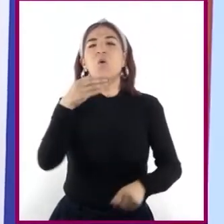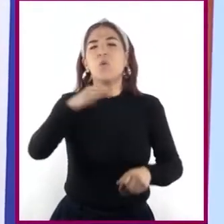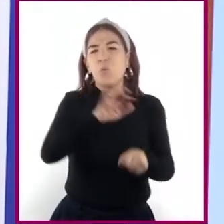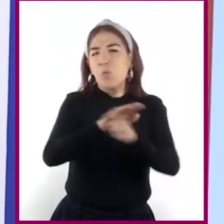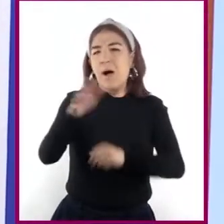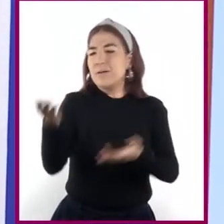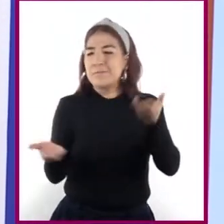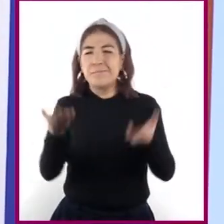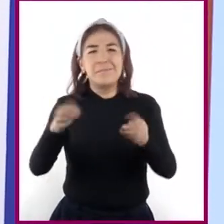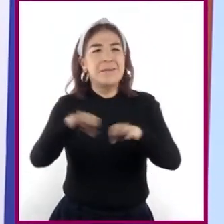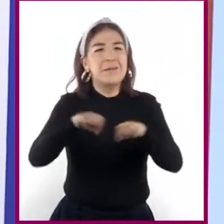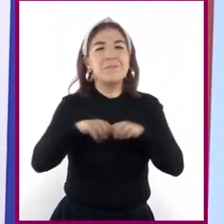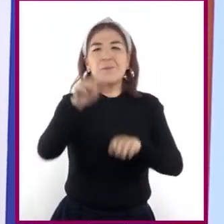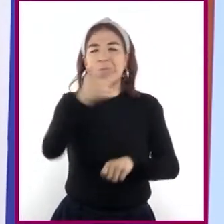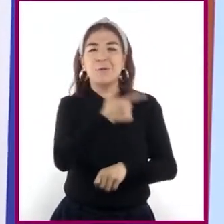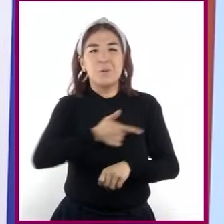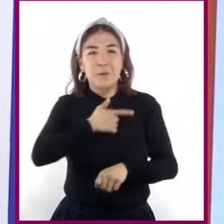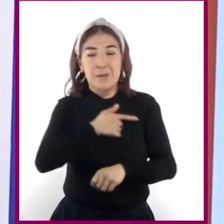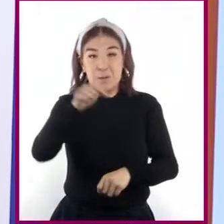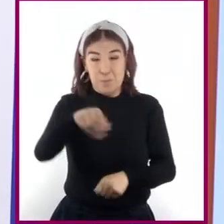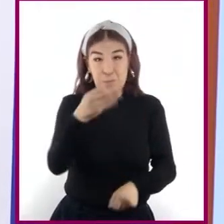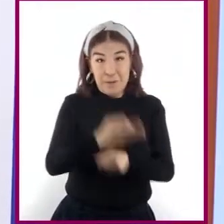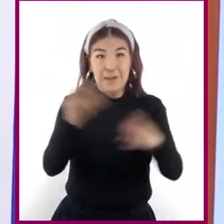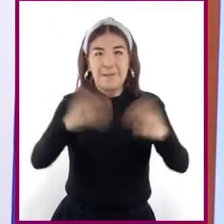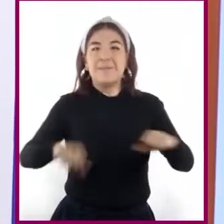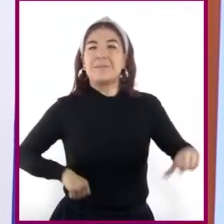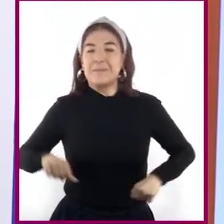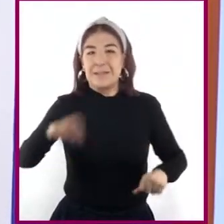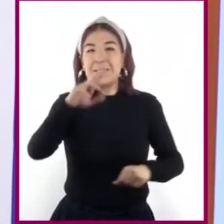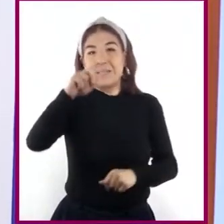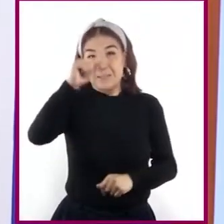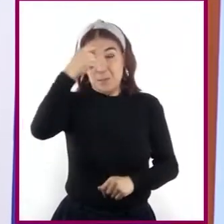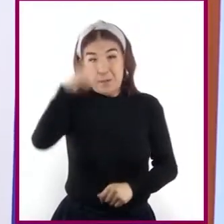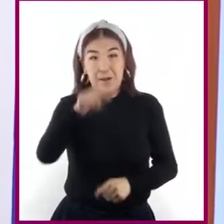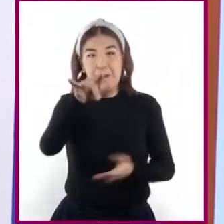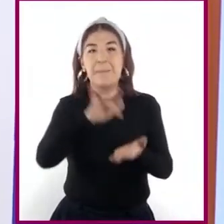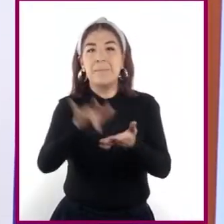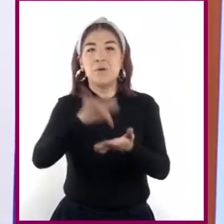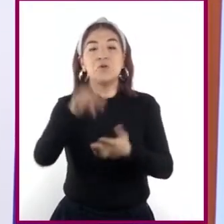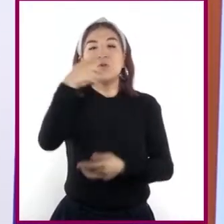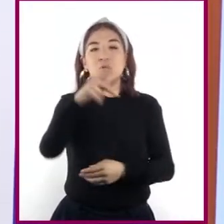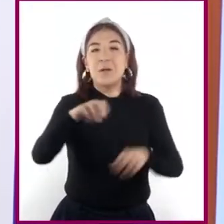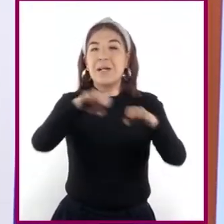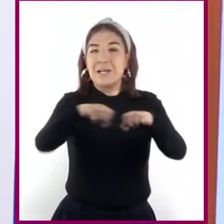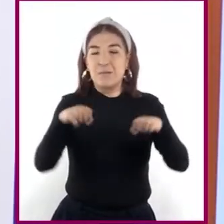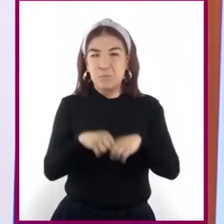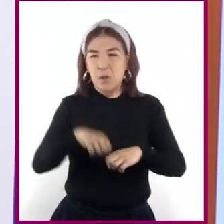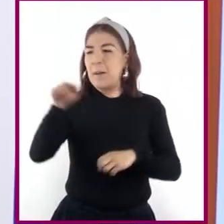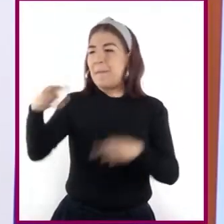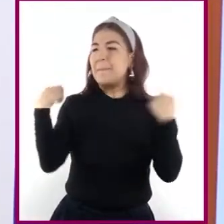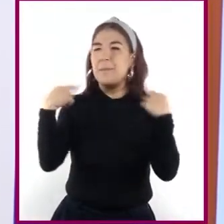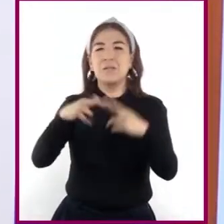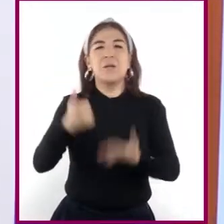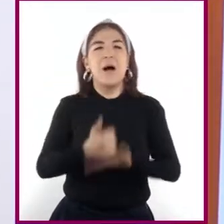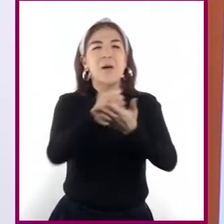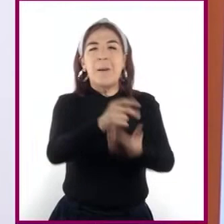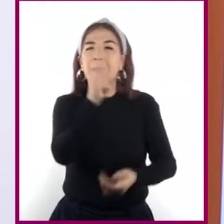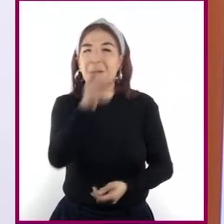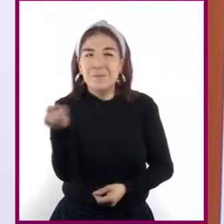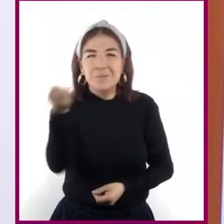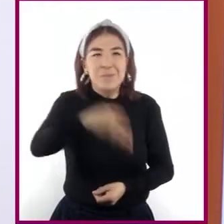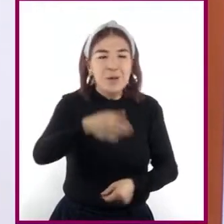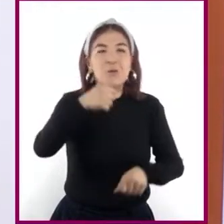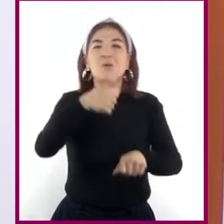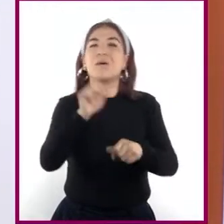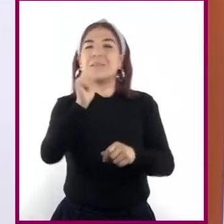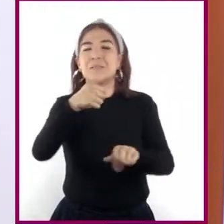y realizar los retos con nosotros para apoyar a su equipo. Los maestros nos apoyarán con algunas pistas de los retos, mientras Daniel y